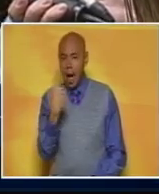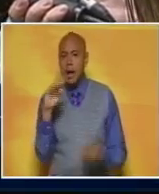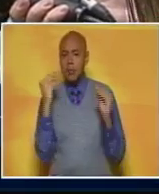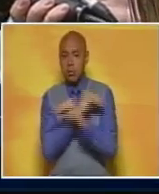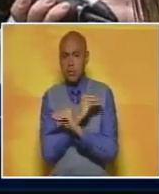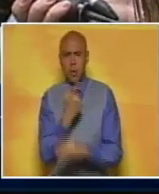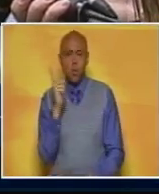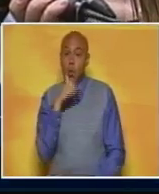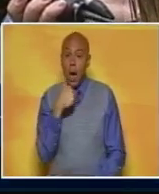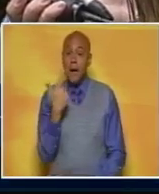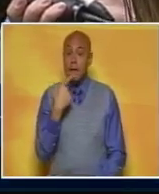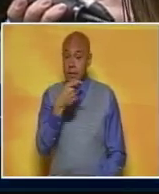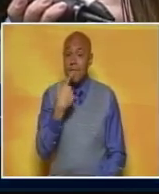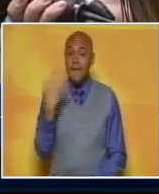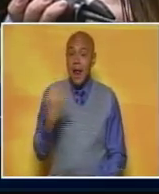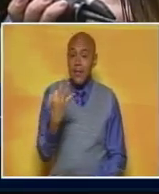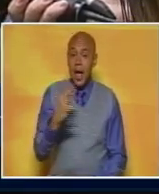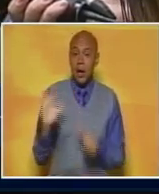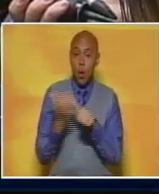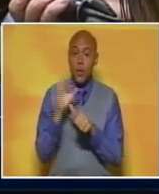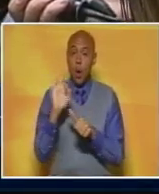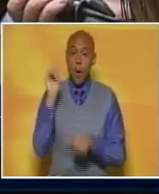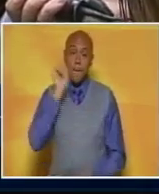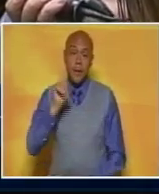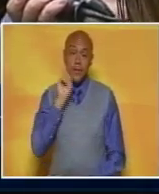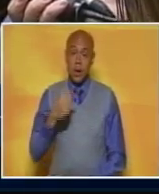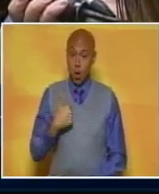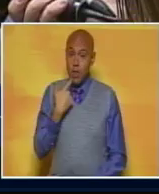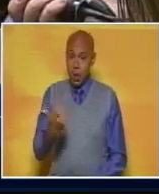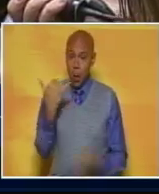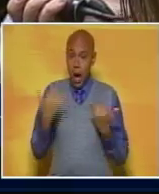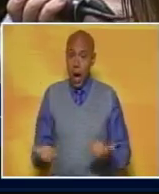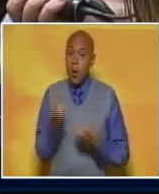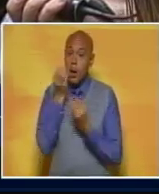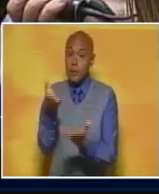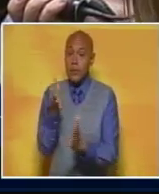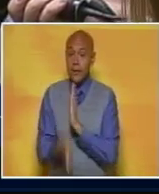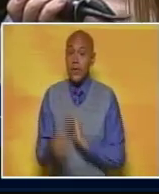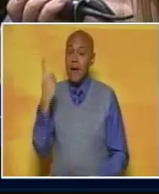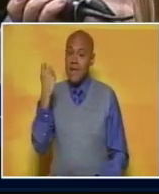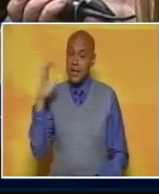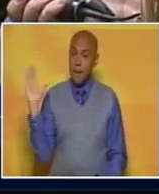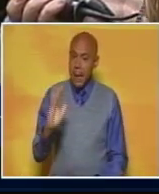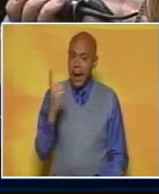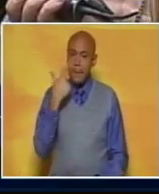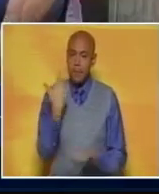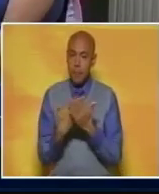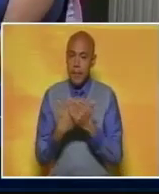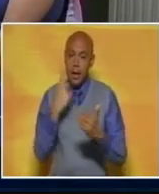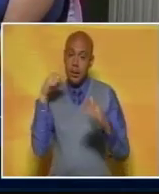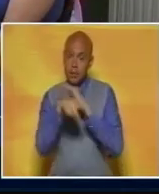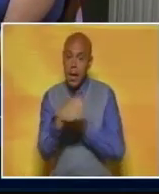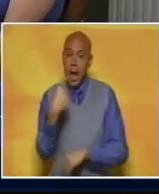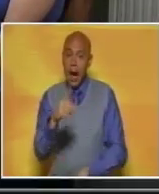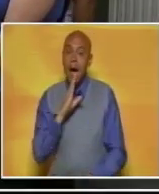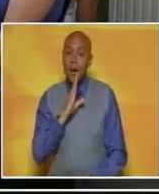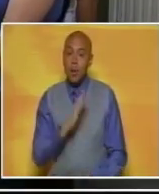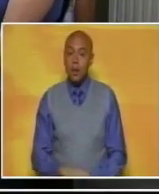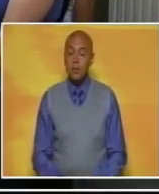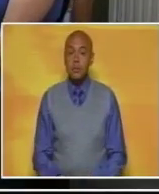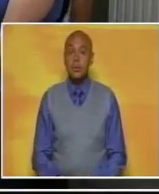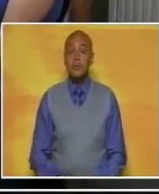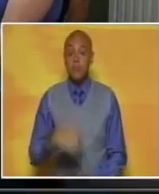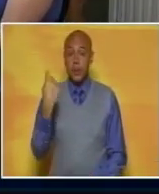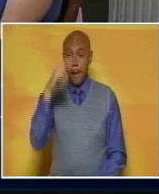verdad, si es mentira lo que dicen esas madres o si es mentira lo que yo digo en este momento. Que vengan a verificar a ver si hay agua en los hospitales. Tanto